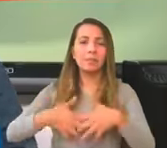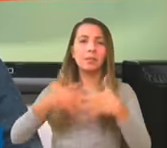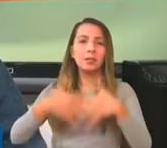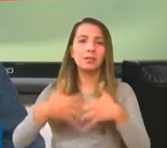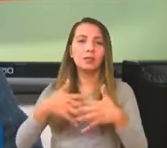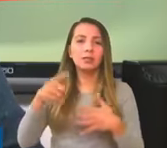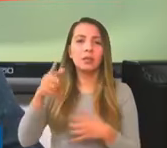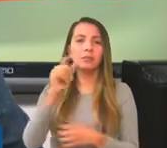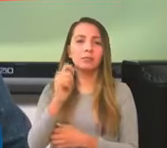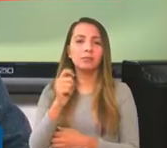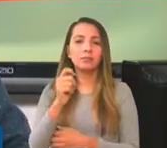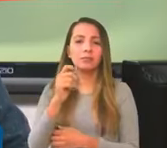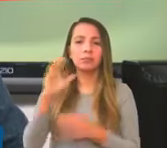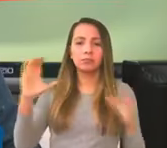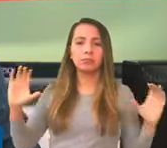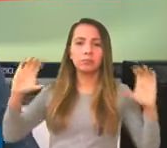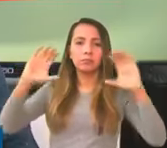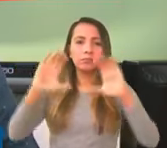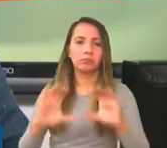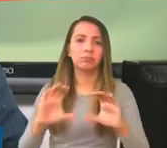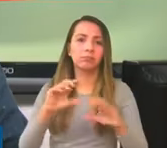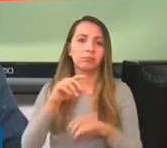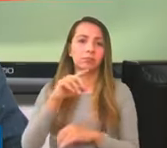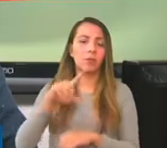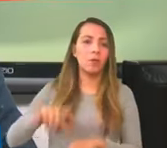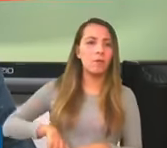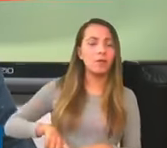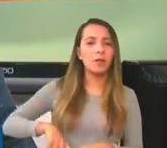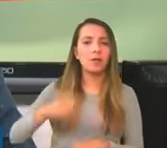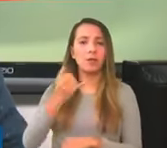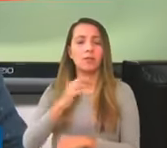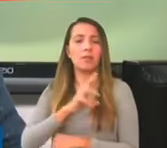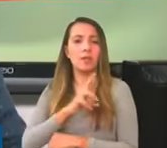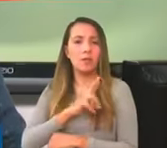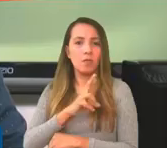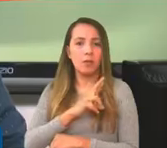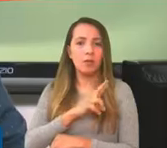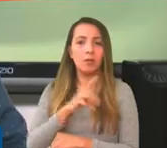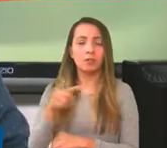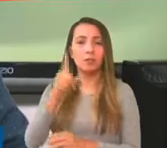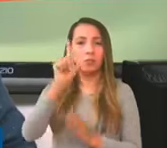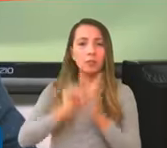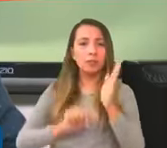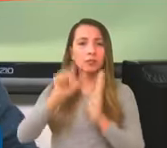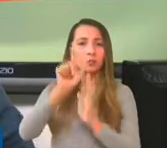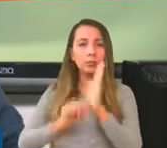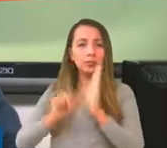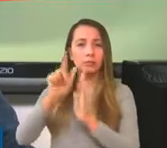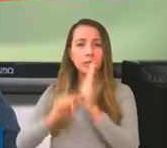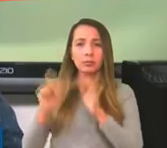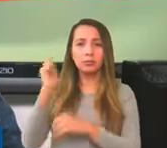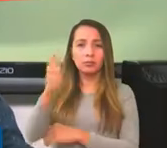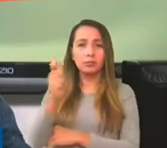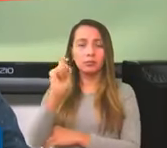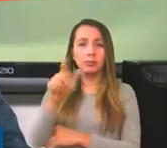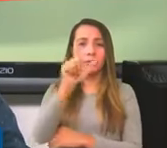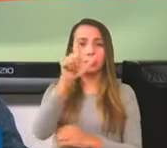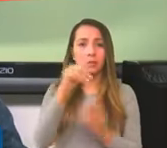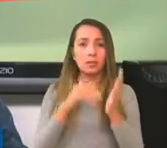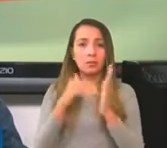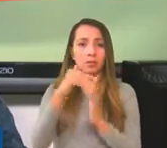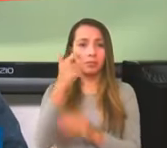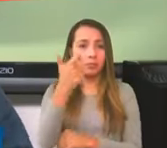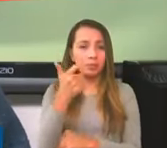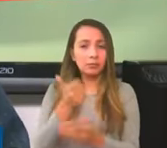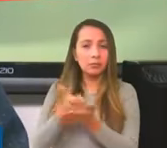inversión público-privada, donde mes tras mes 17 millones de pesos le pagan y no está cumpliendo. María Luisa